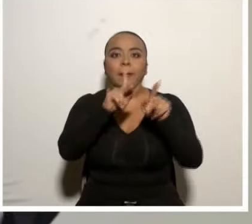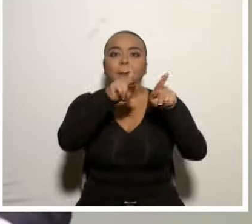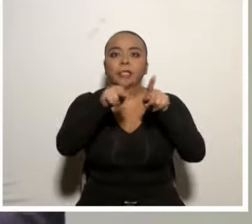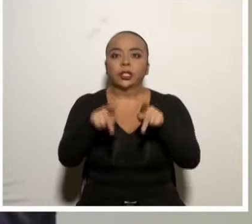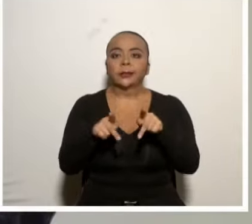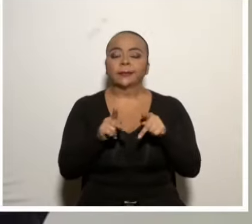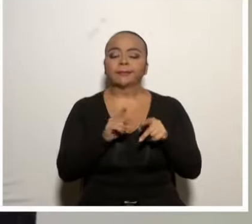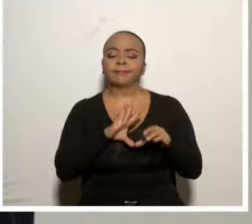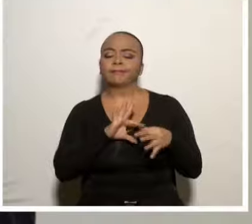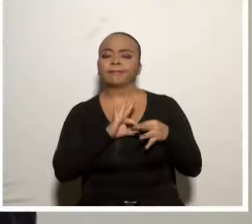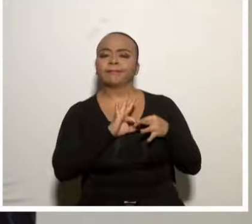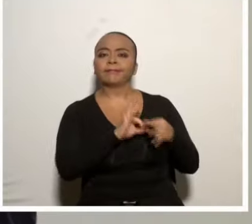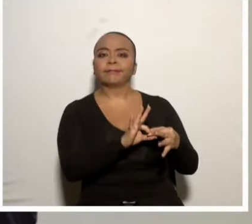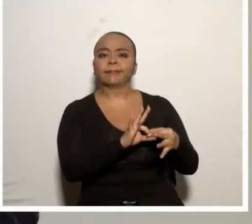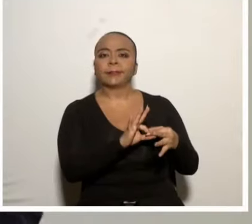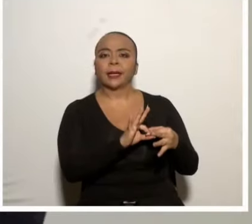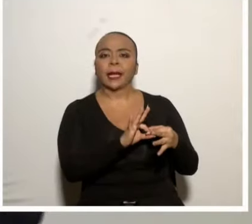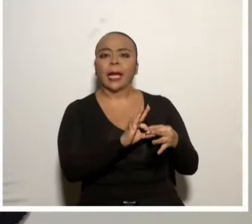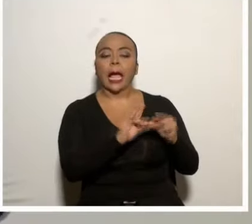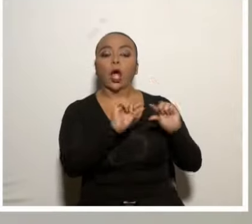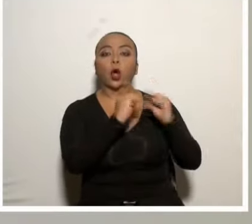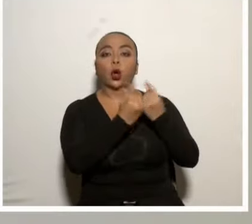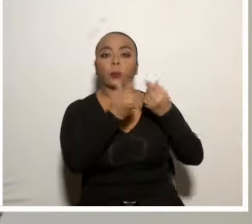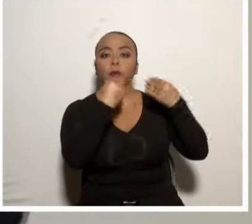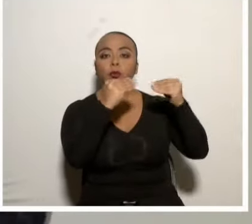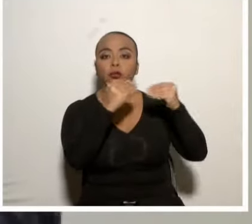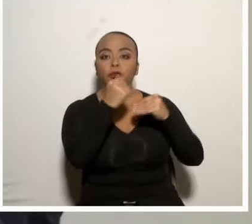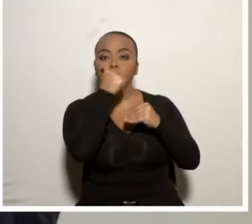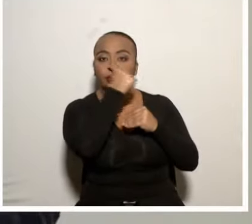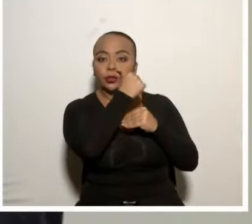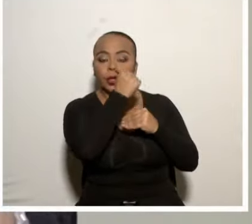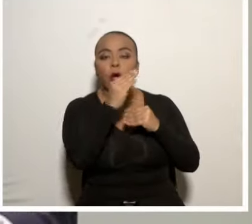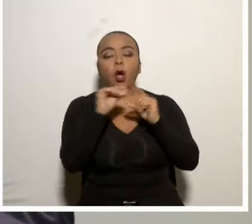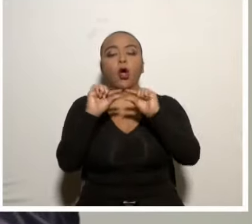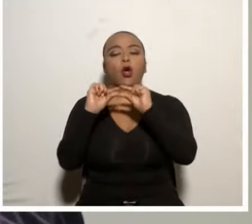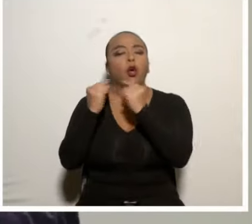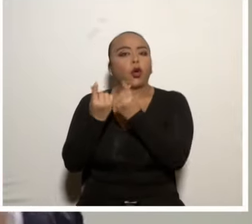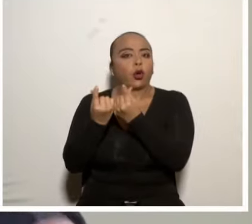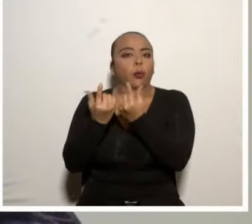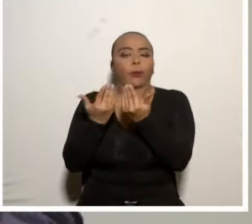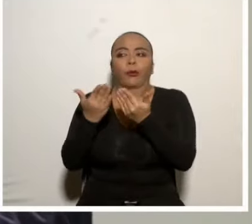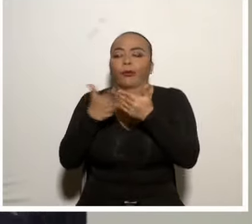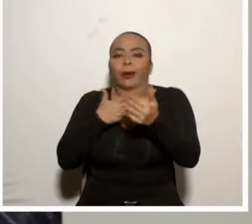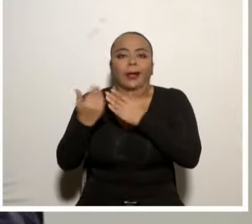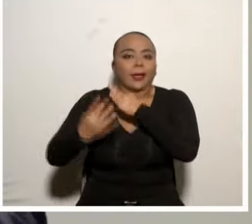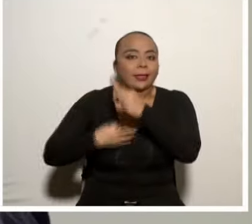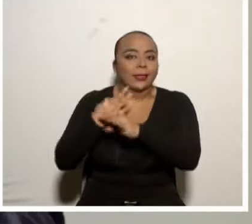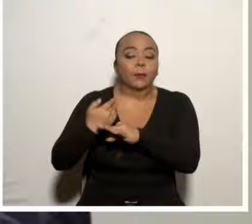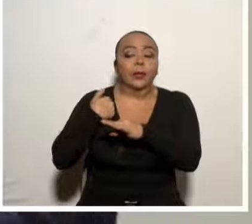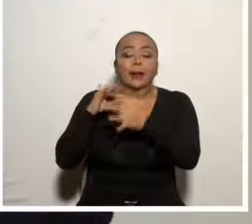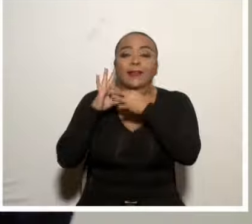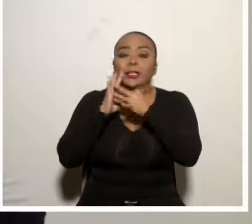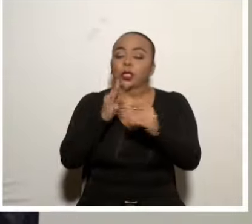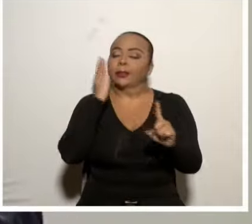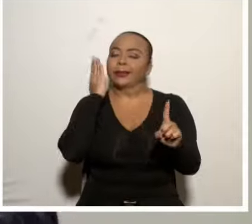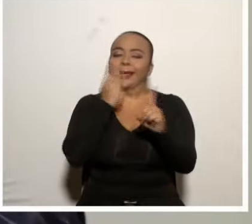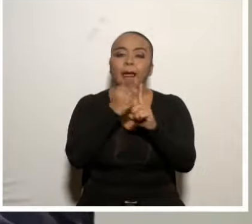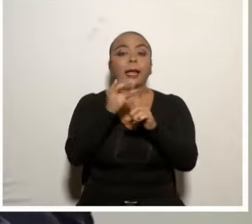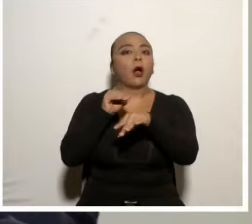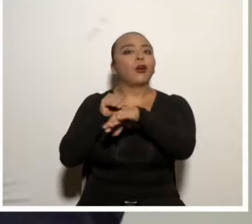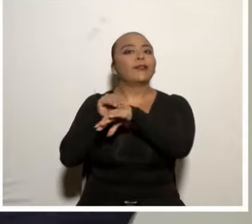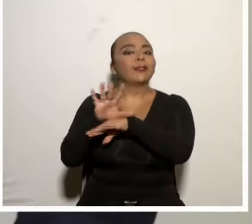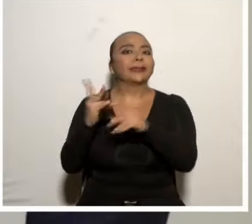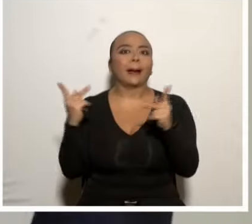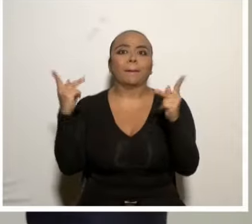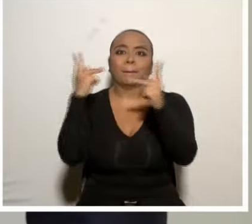personas vinculadas a carteles del narcotráfico o a crimen organizado de cualquier tipo tenga relación directa o influencia,